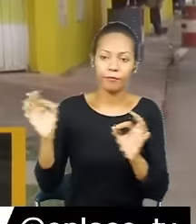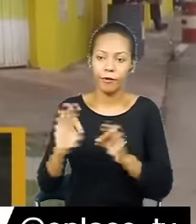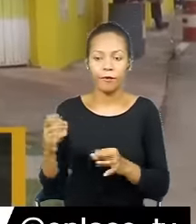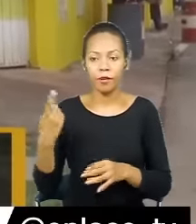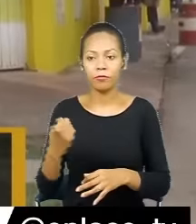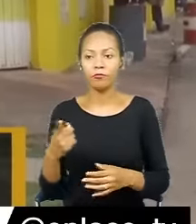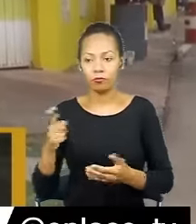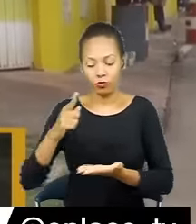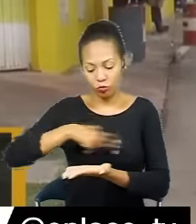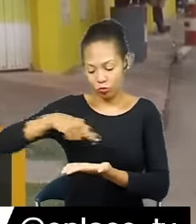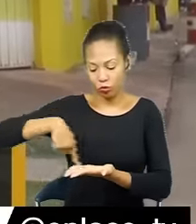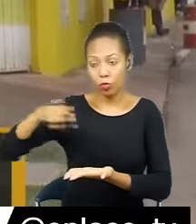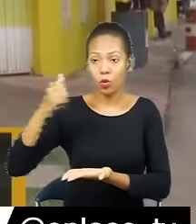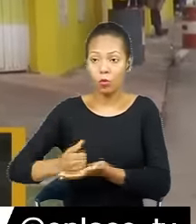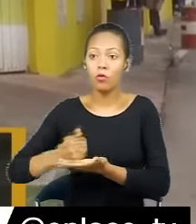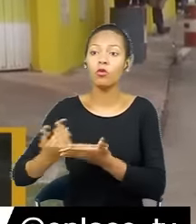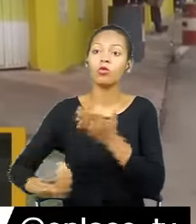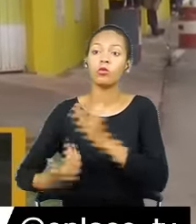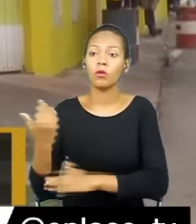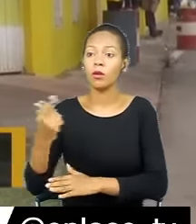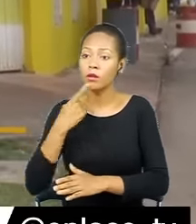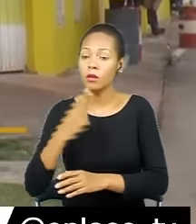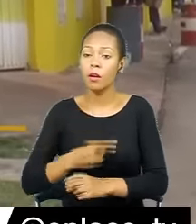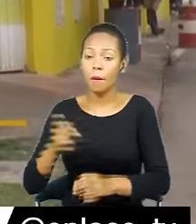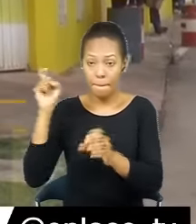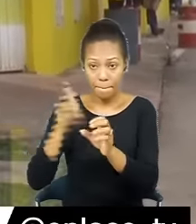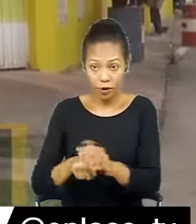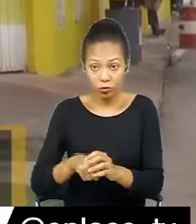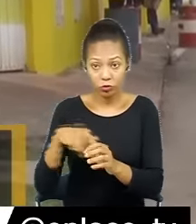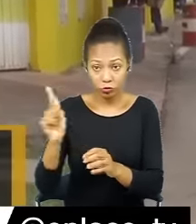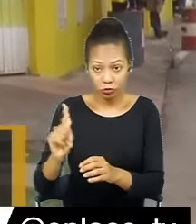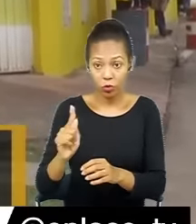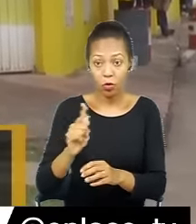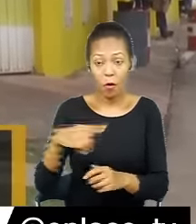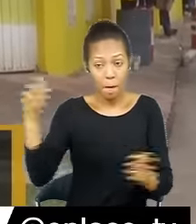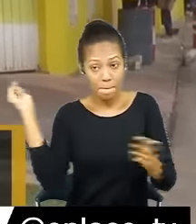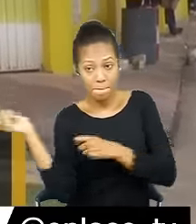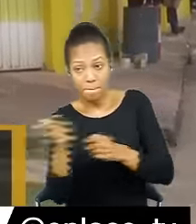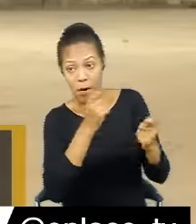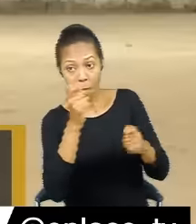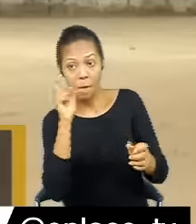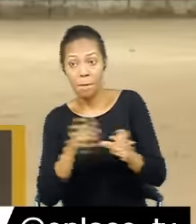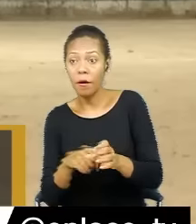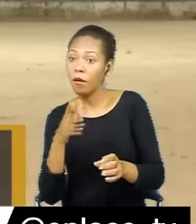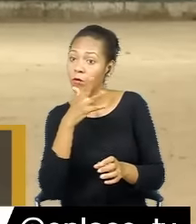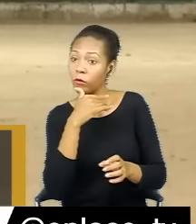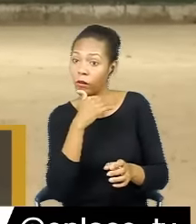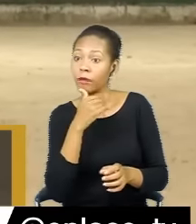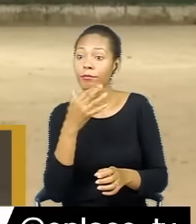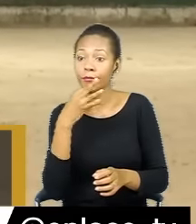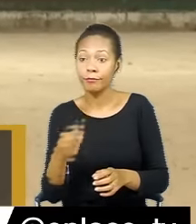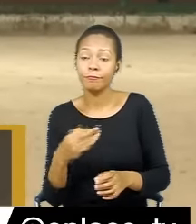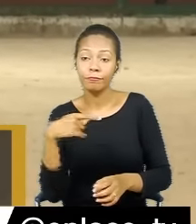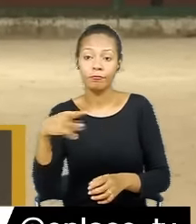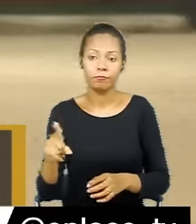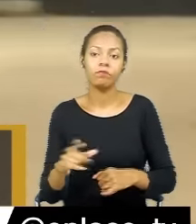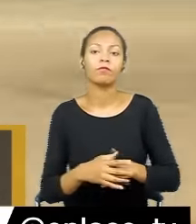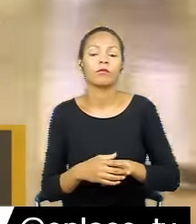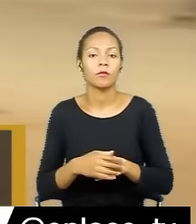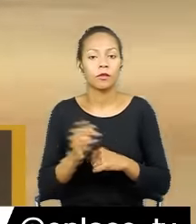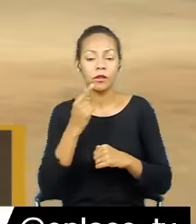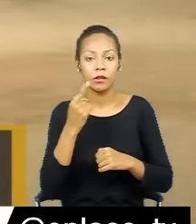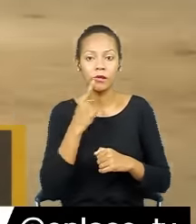el documento ratifica que se ha perdido su afiliación a la Federación Colombiana de Béisbol según artículo 14, literal A de los estatutos, que dice